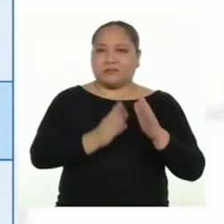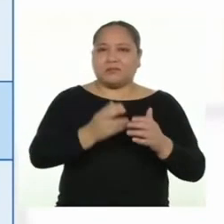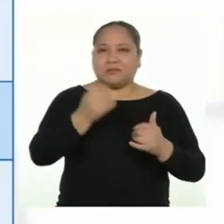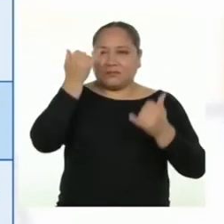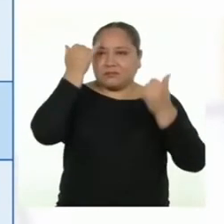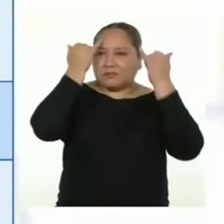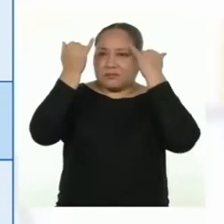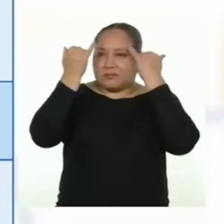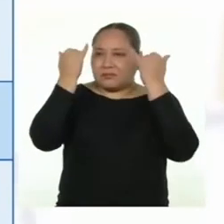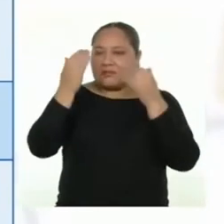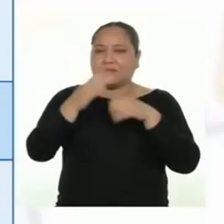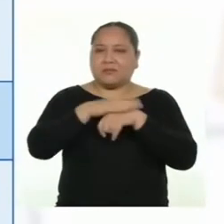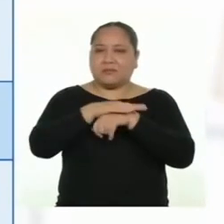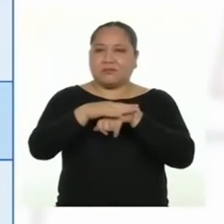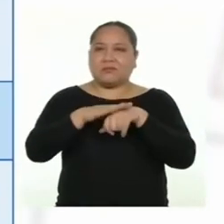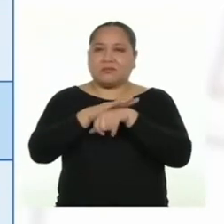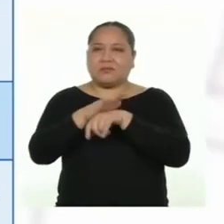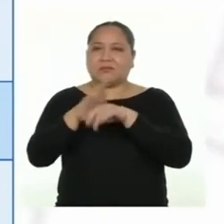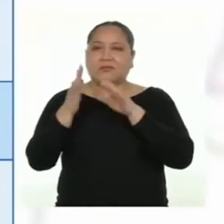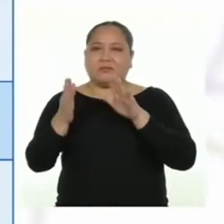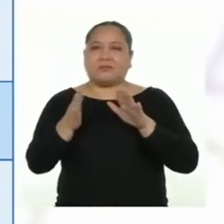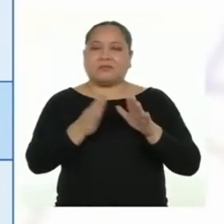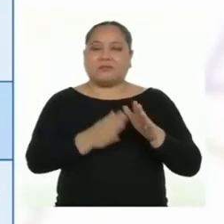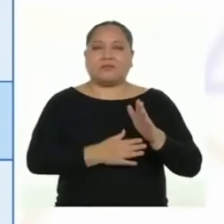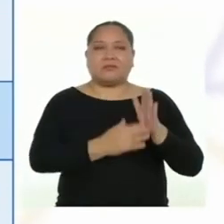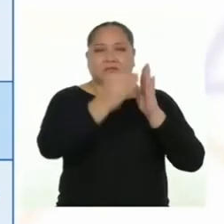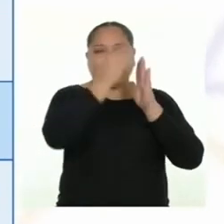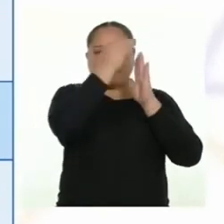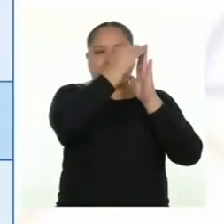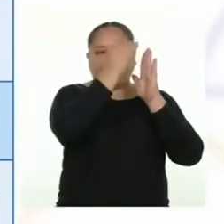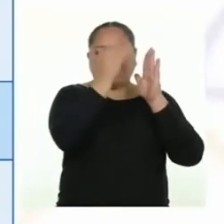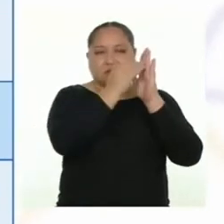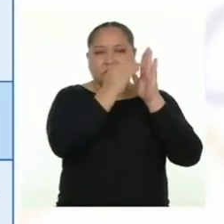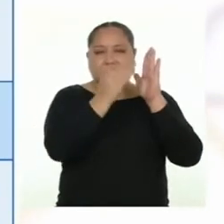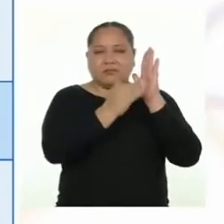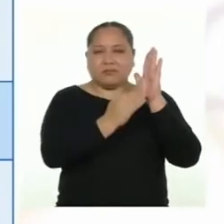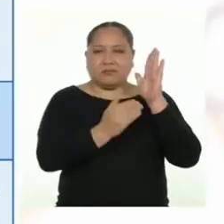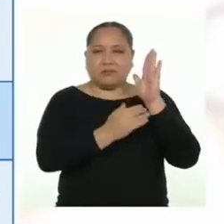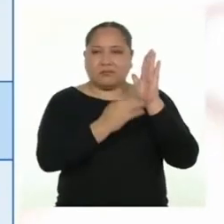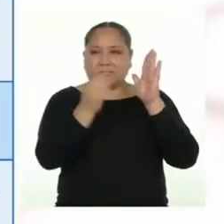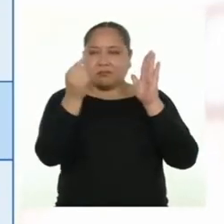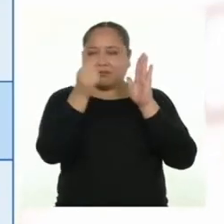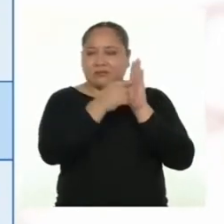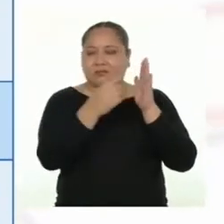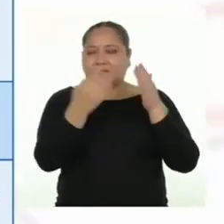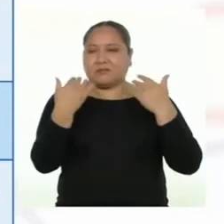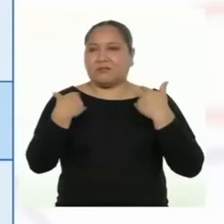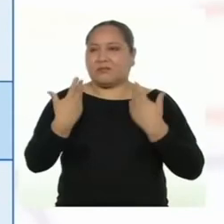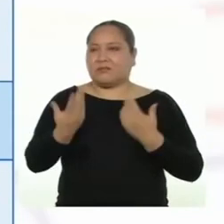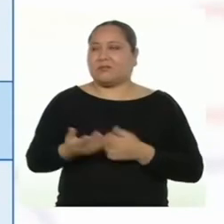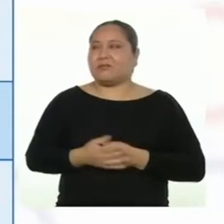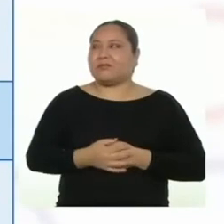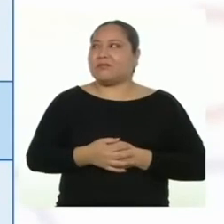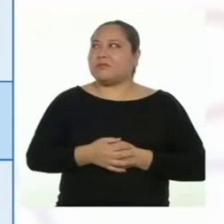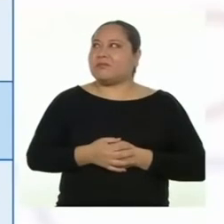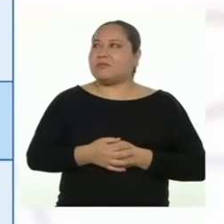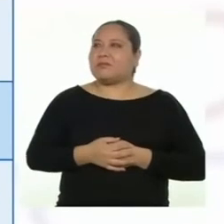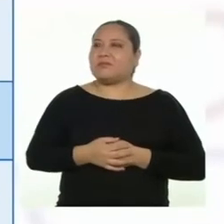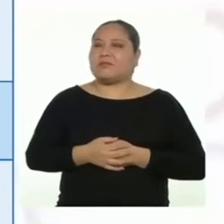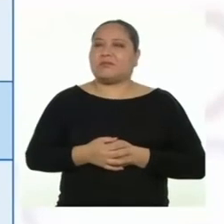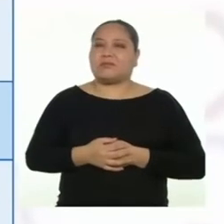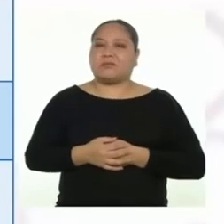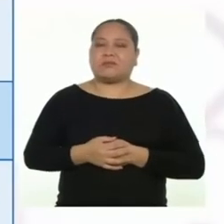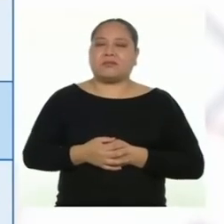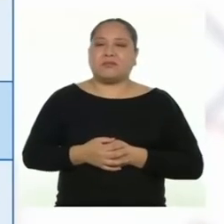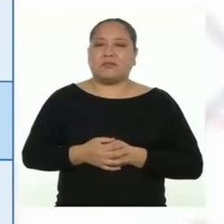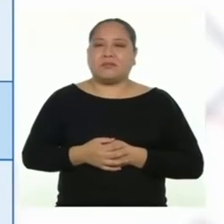los criterios, el plan de entrevista y las partes que va a tener esta entrevista.